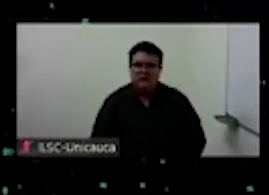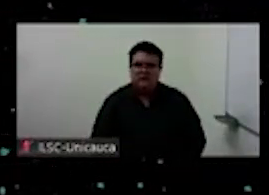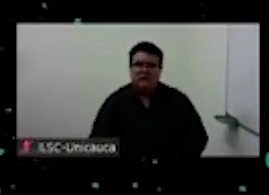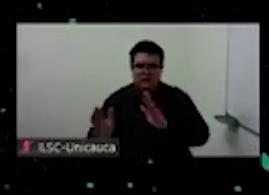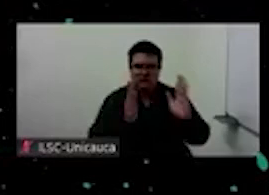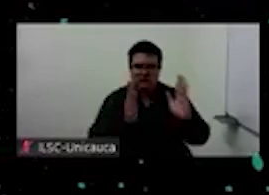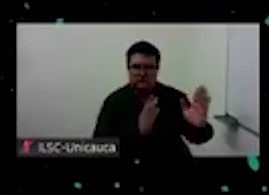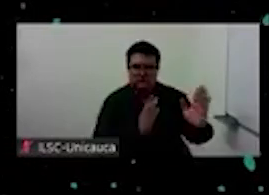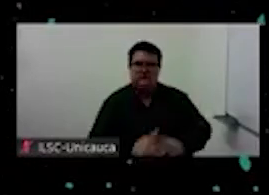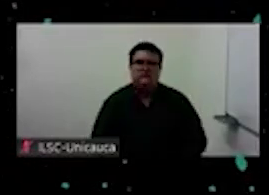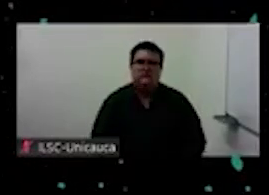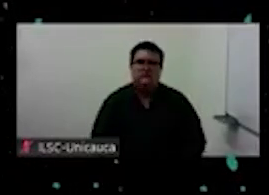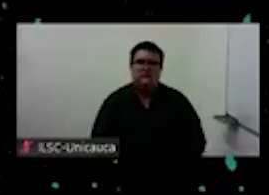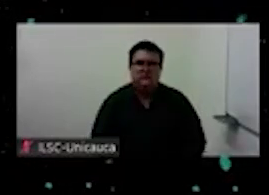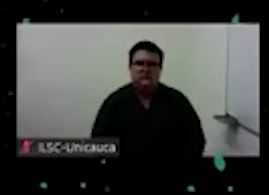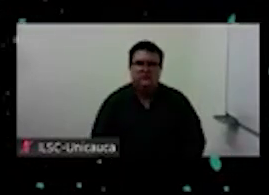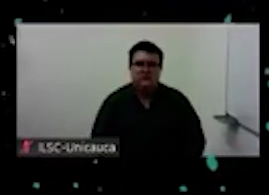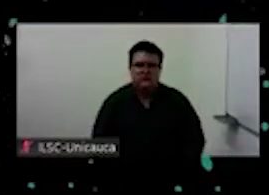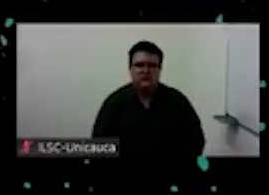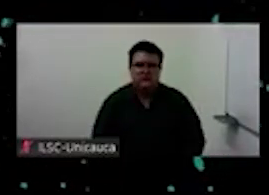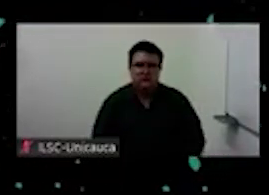Siguiente.